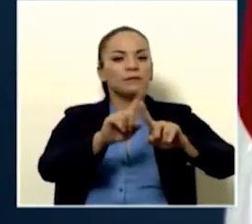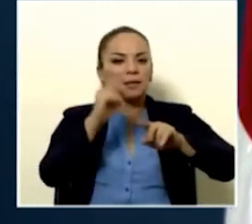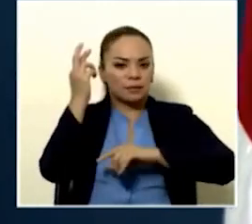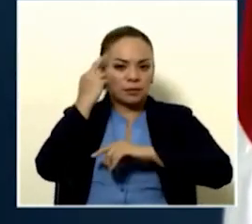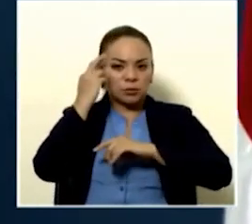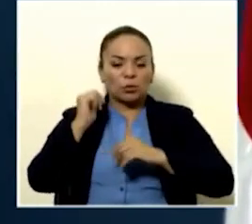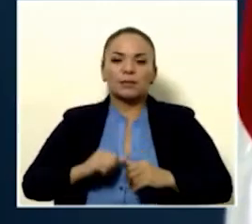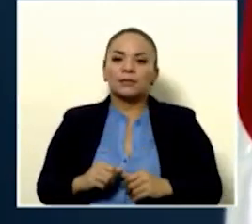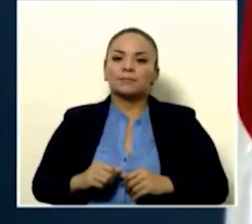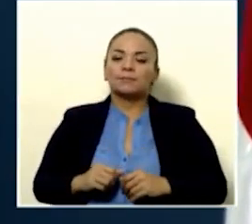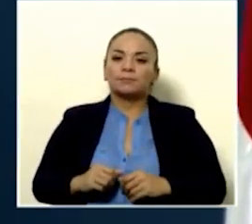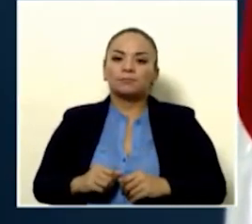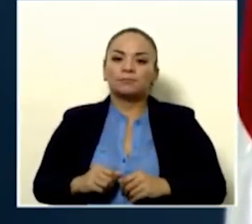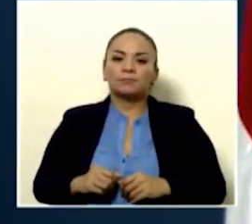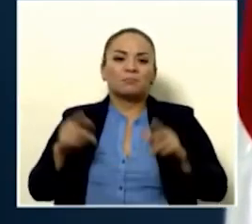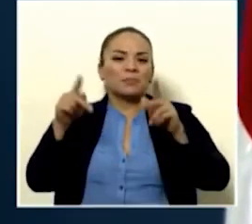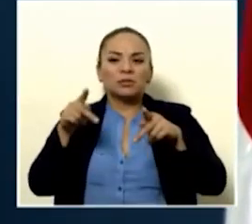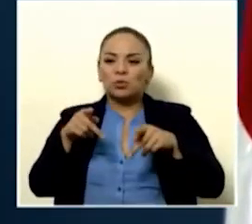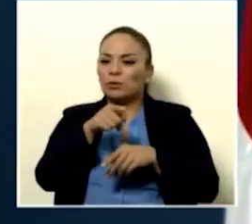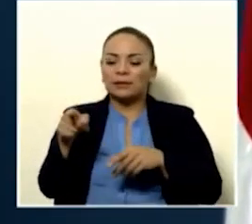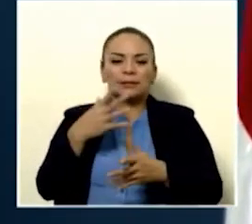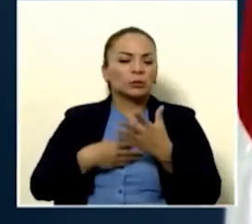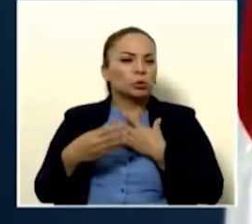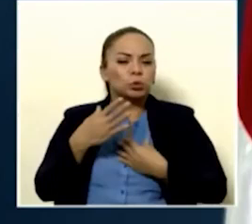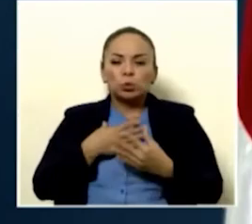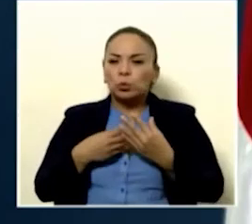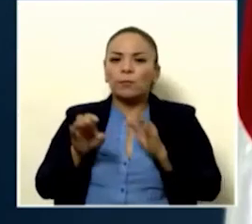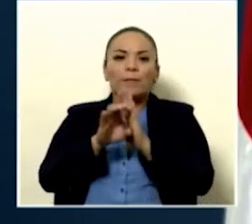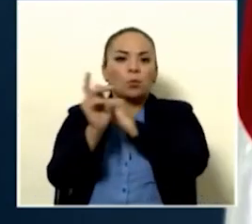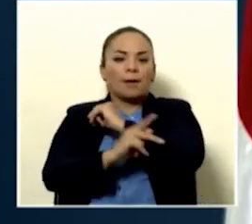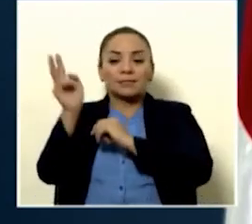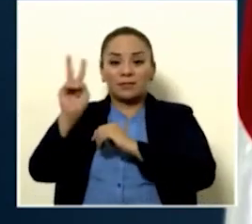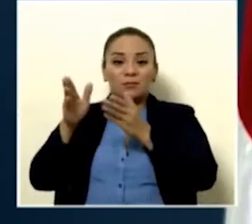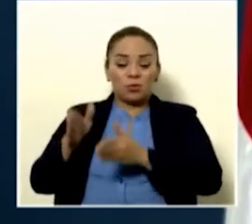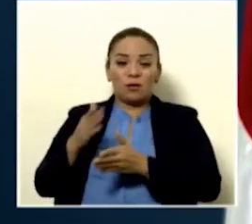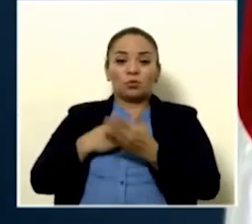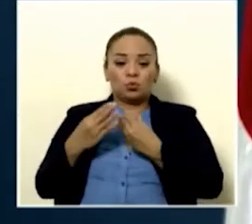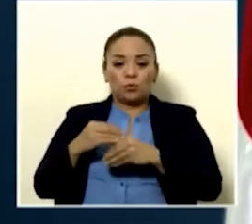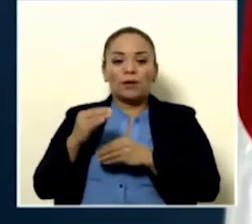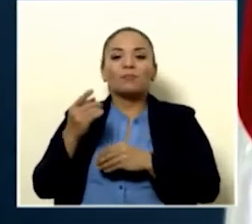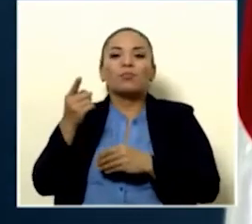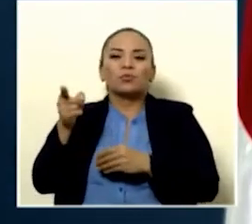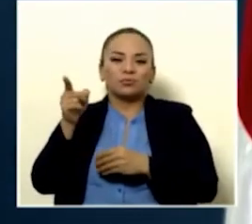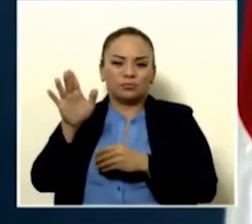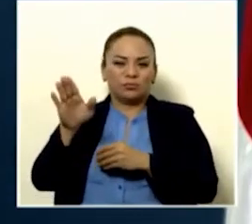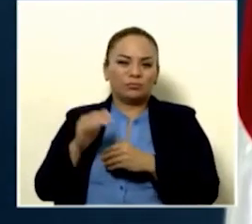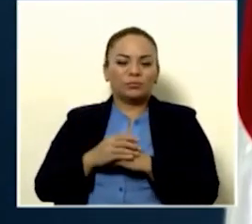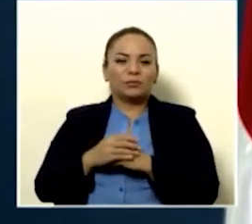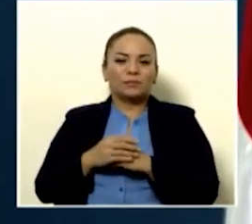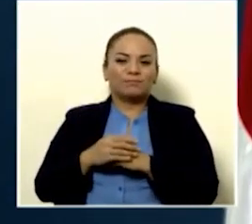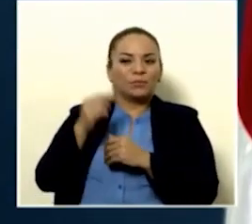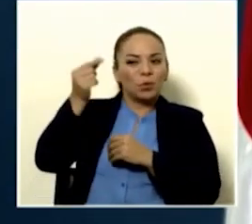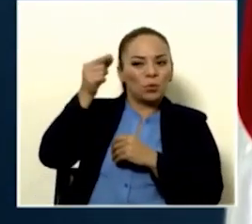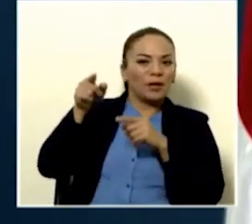razones como la vida insoportable que tienen que vivir los venezolanos gracias a los regímenes